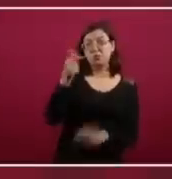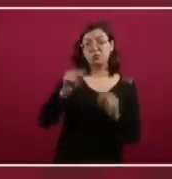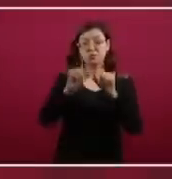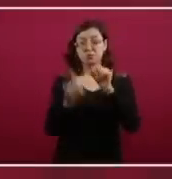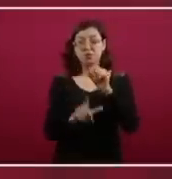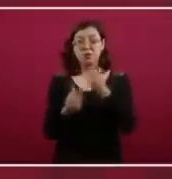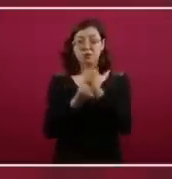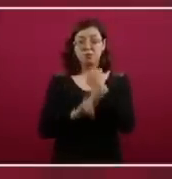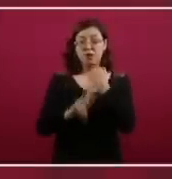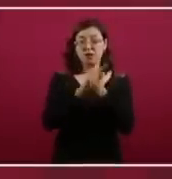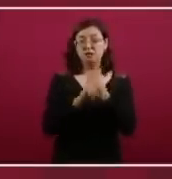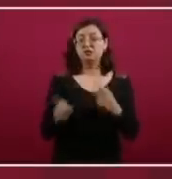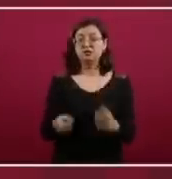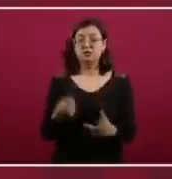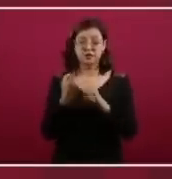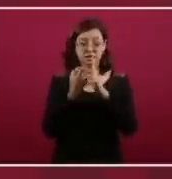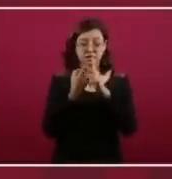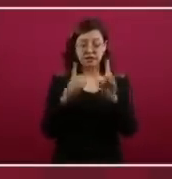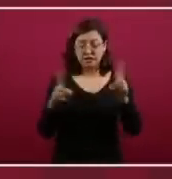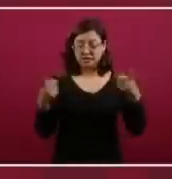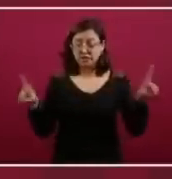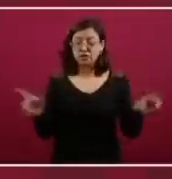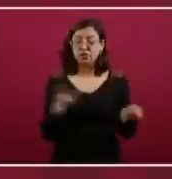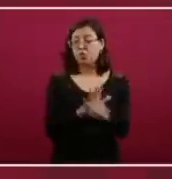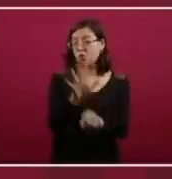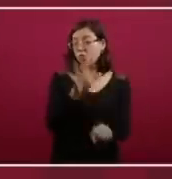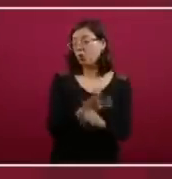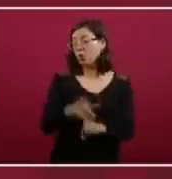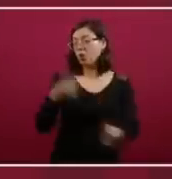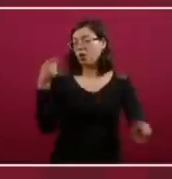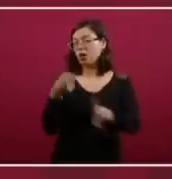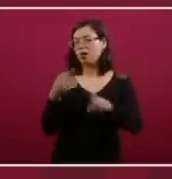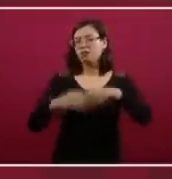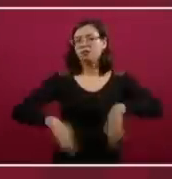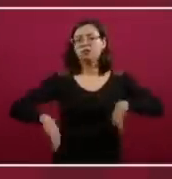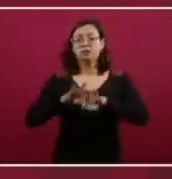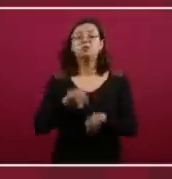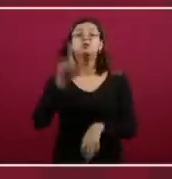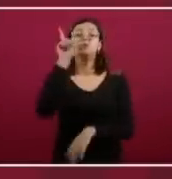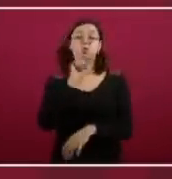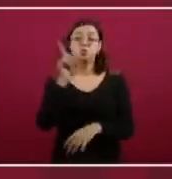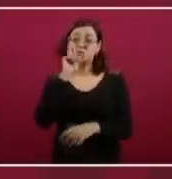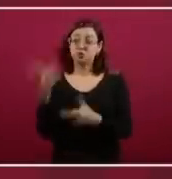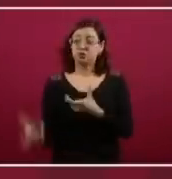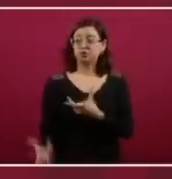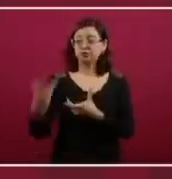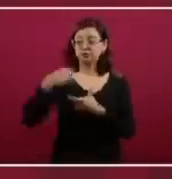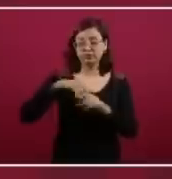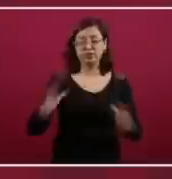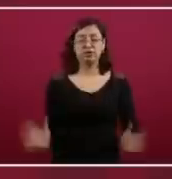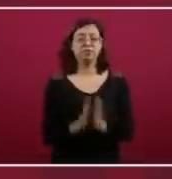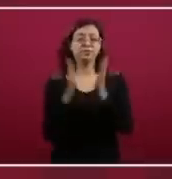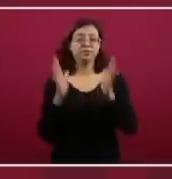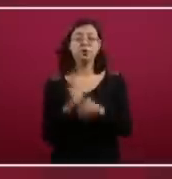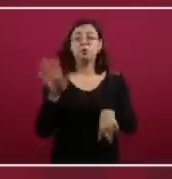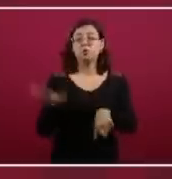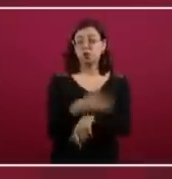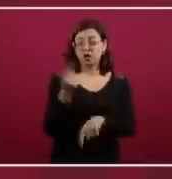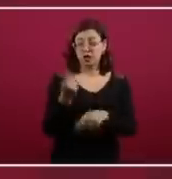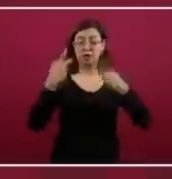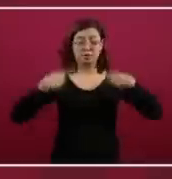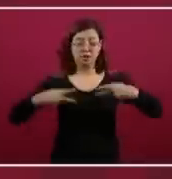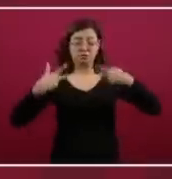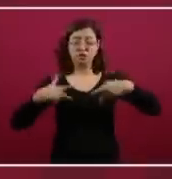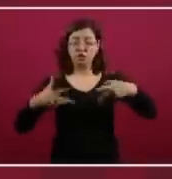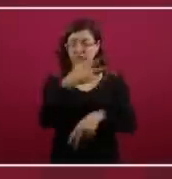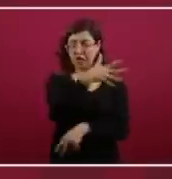como eje fundamental la incorporación de las mujeres al desarrollo, porque hay un 50% precisamente de la población que en